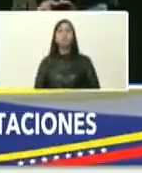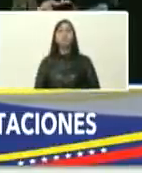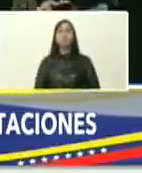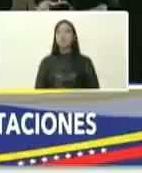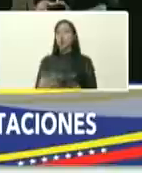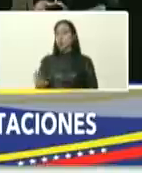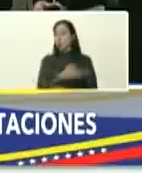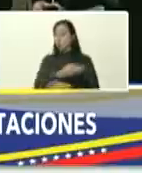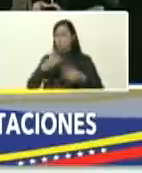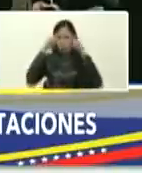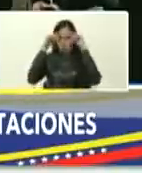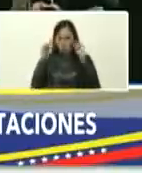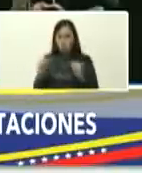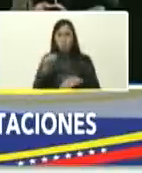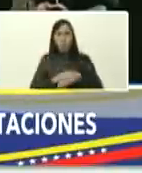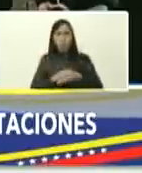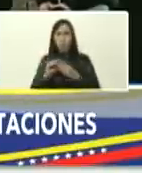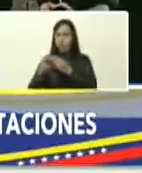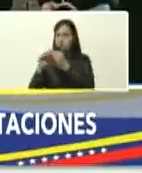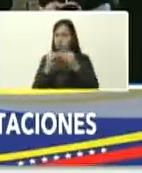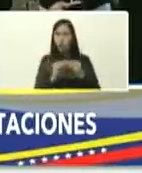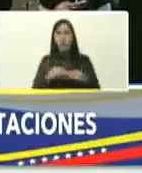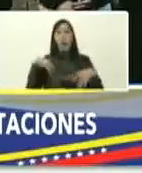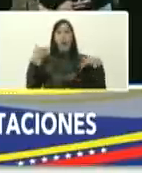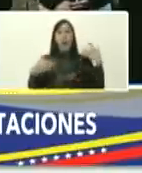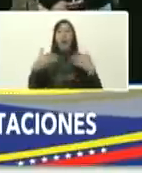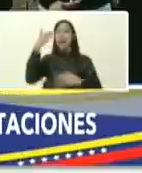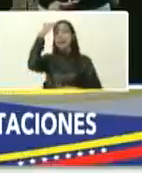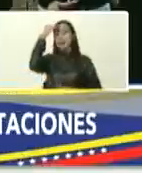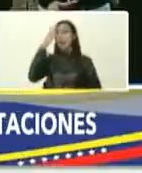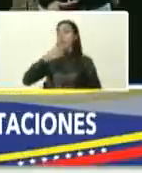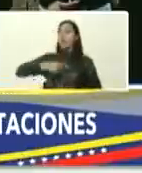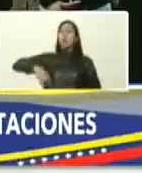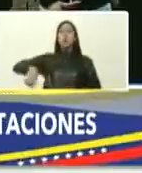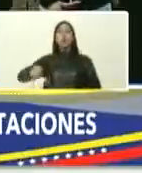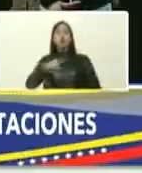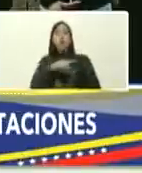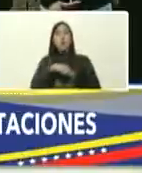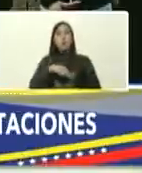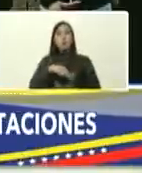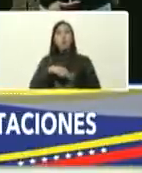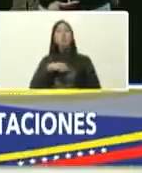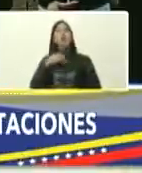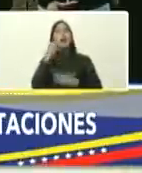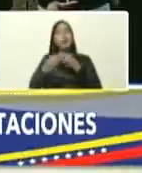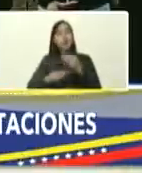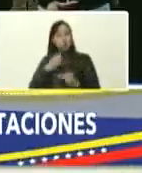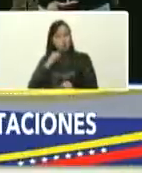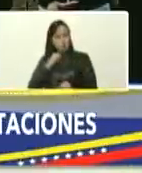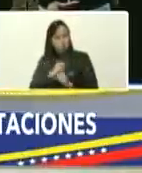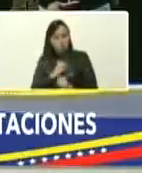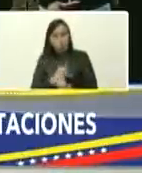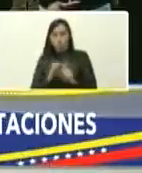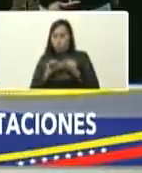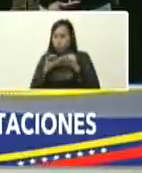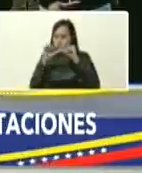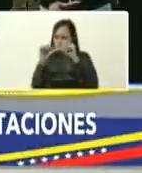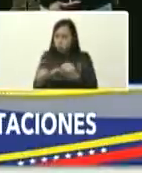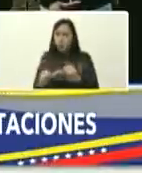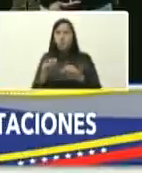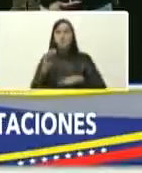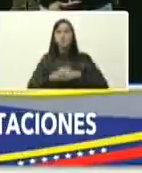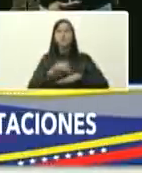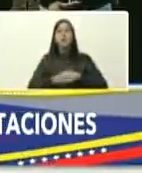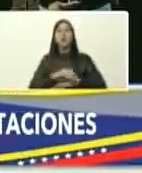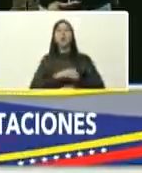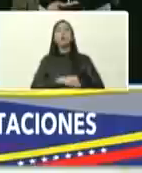Expertos de calzado. Me alegra mucho saber que están ustedes laborando, trabajando, produciendo.